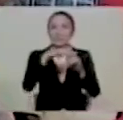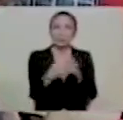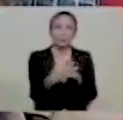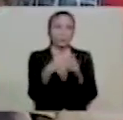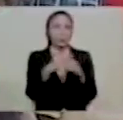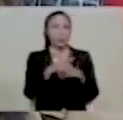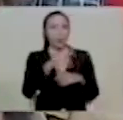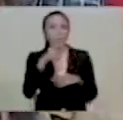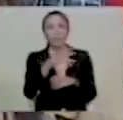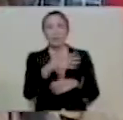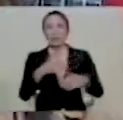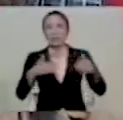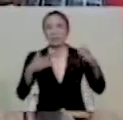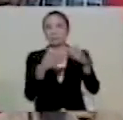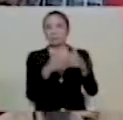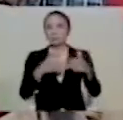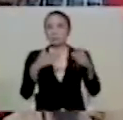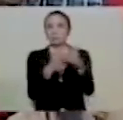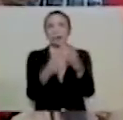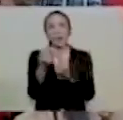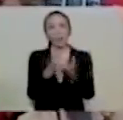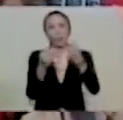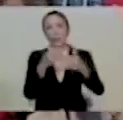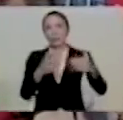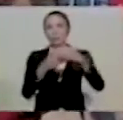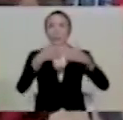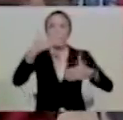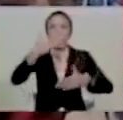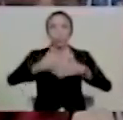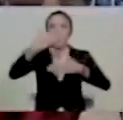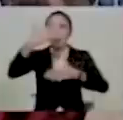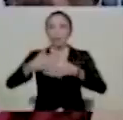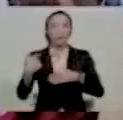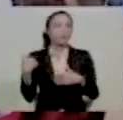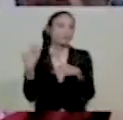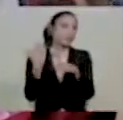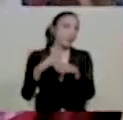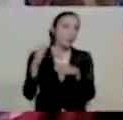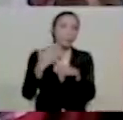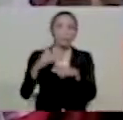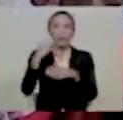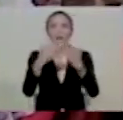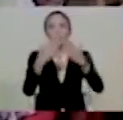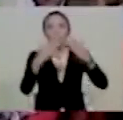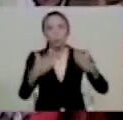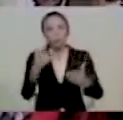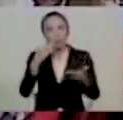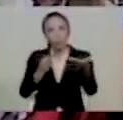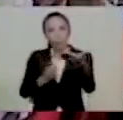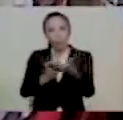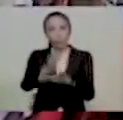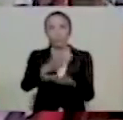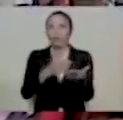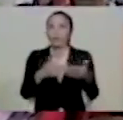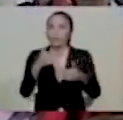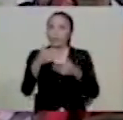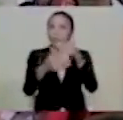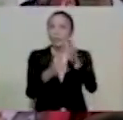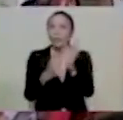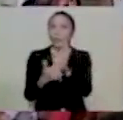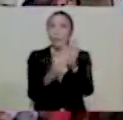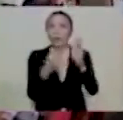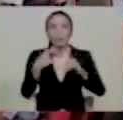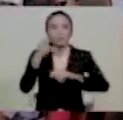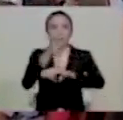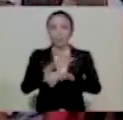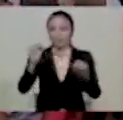las agresiones económicas que hay hoy contra Venezuela. Ustedes son el ejemplo palpable, son la mejor muestra de que